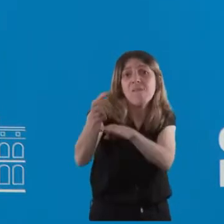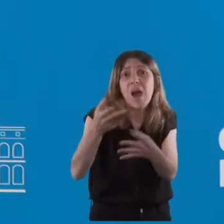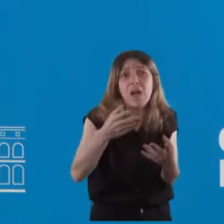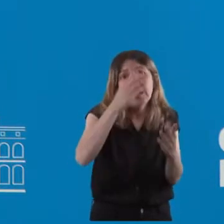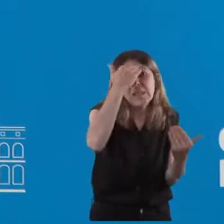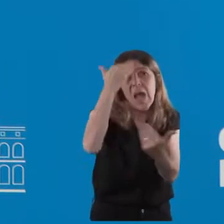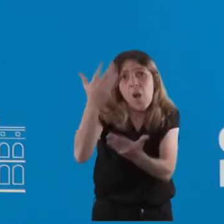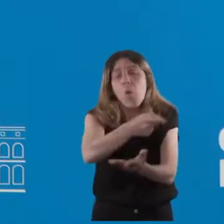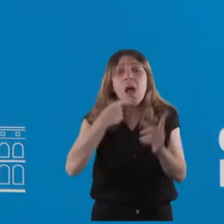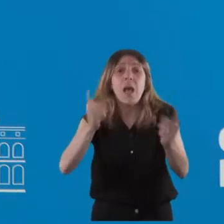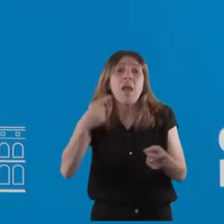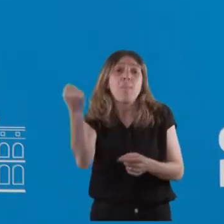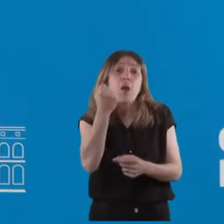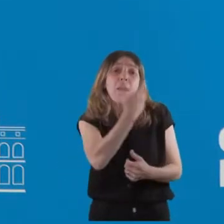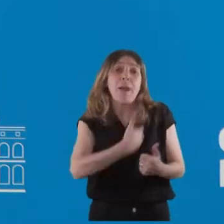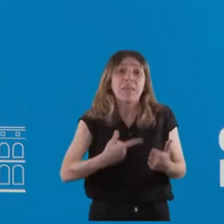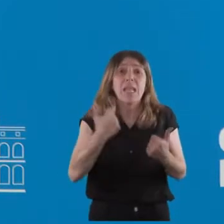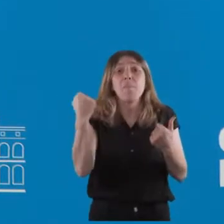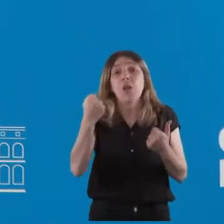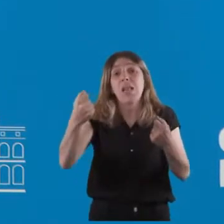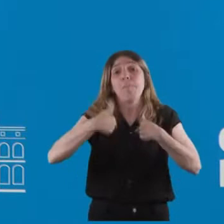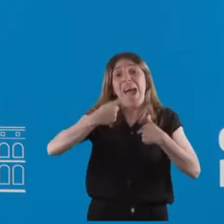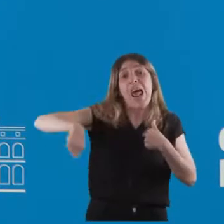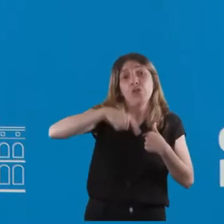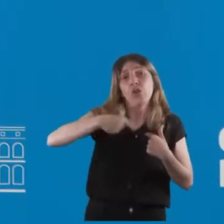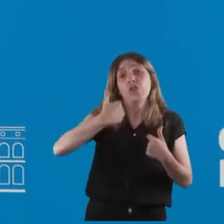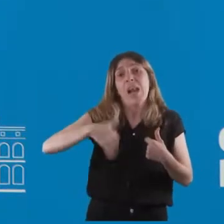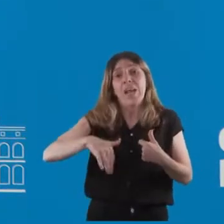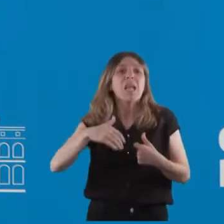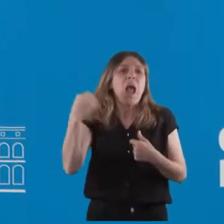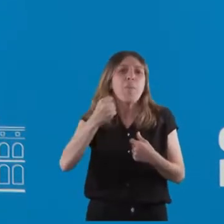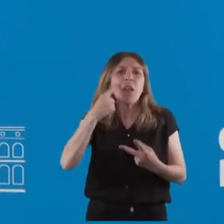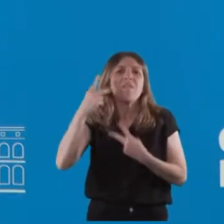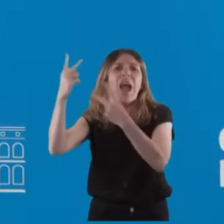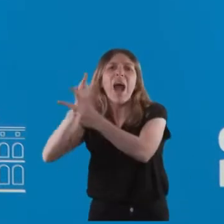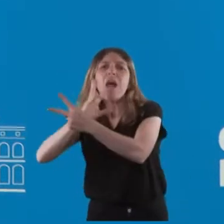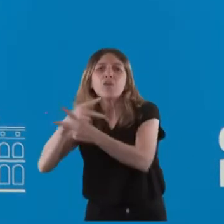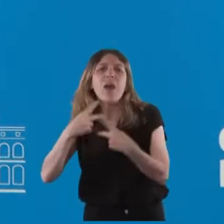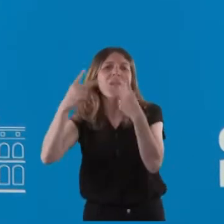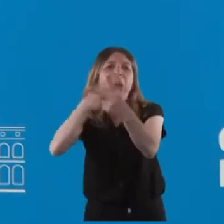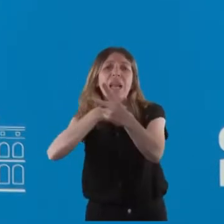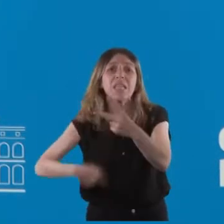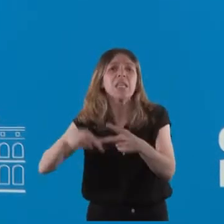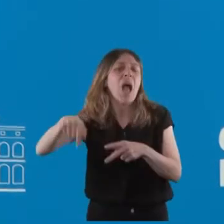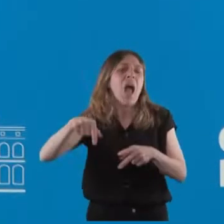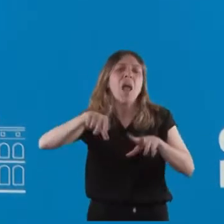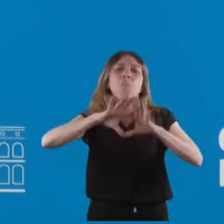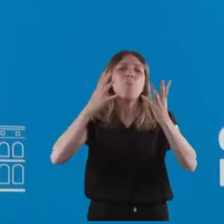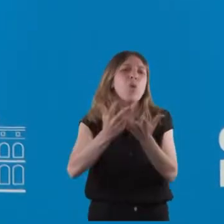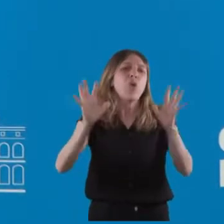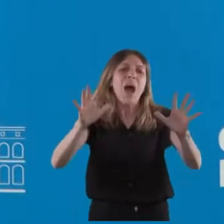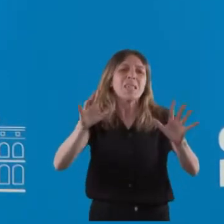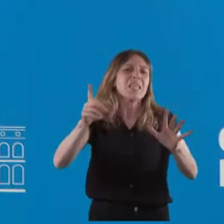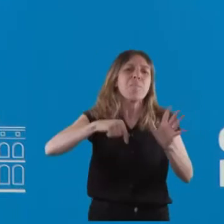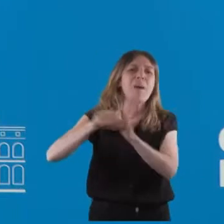presidente y para todos nosotros y para la argentina tanto la visita a rusia como la visita a china estamos en un mundo multilateral así lo entienden